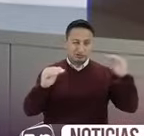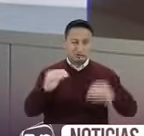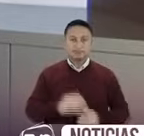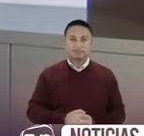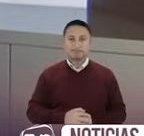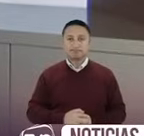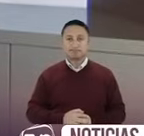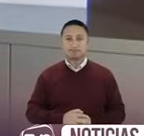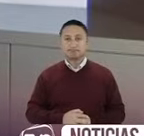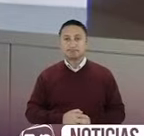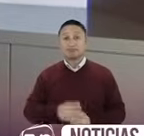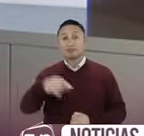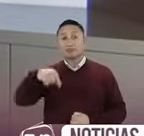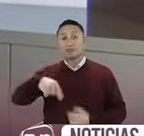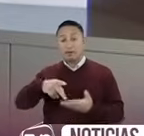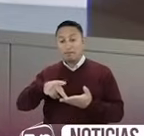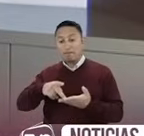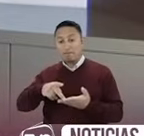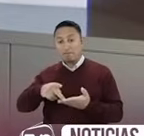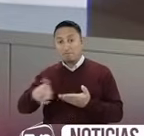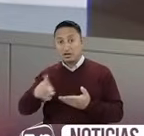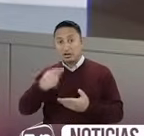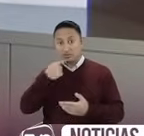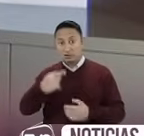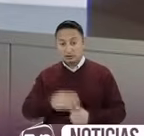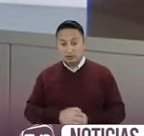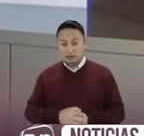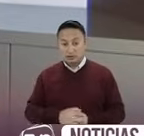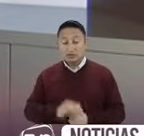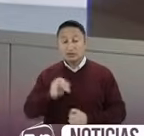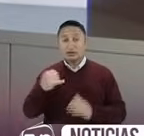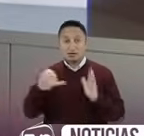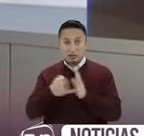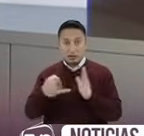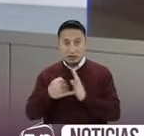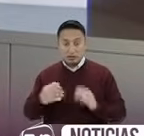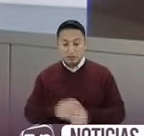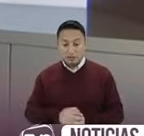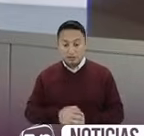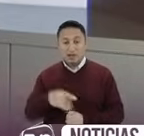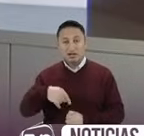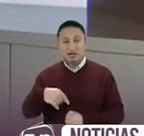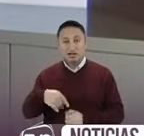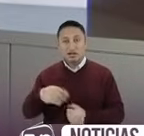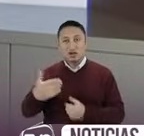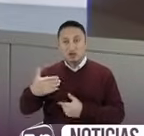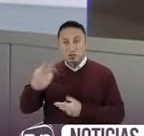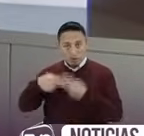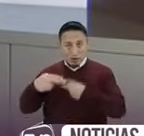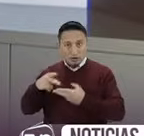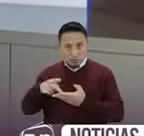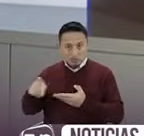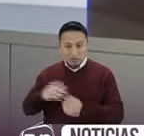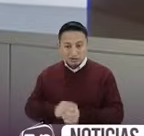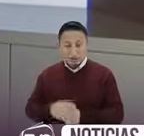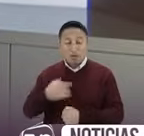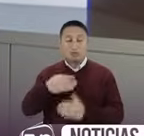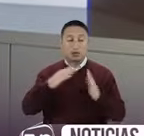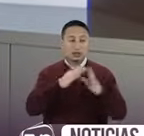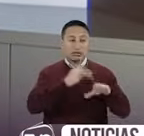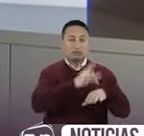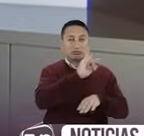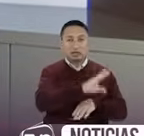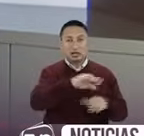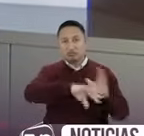pagar, como se ha dicho, el IVA a que me vacunen, a que tenga que salir de mi casa y que me roben, a